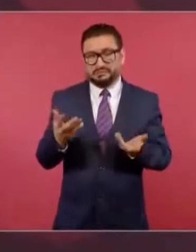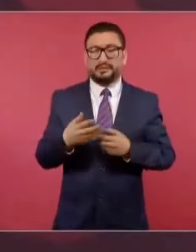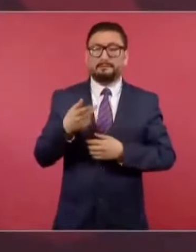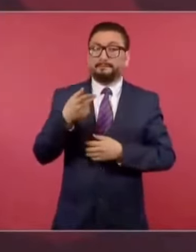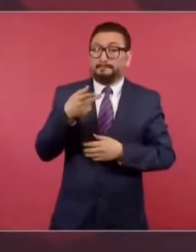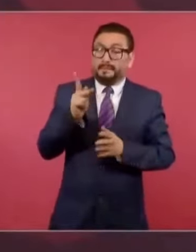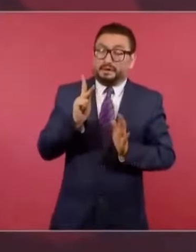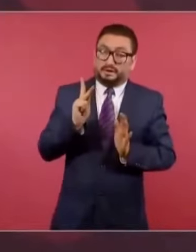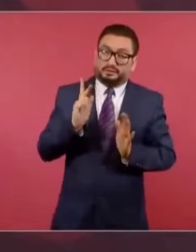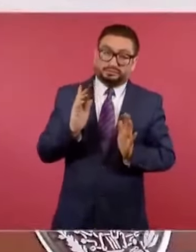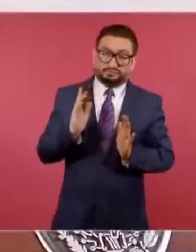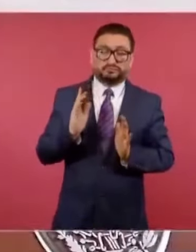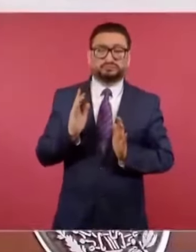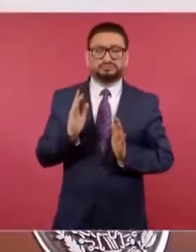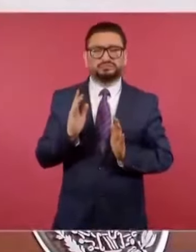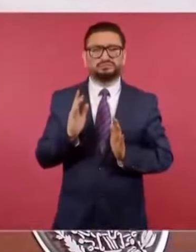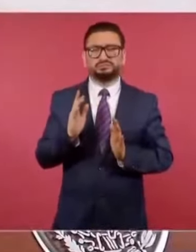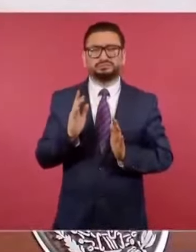tampoco